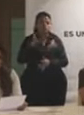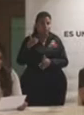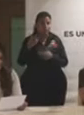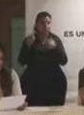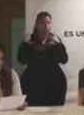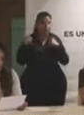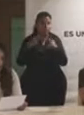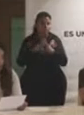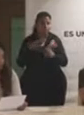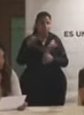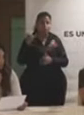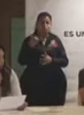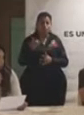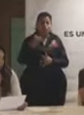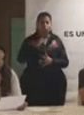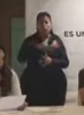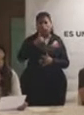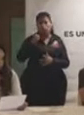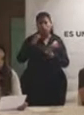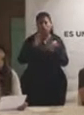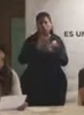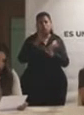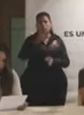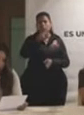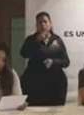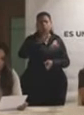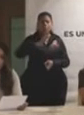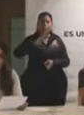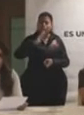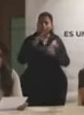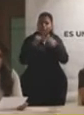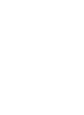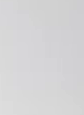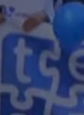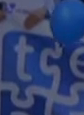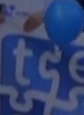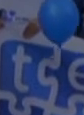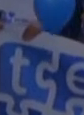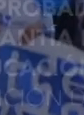autoridades, legisladores, así como madres y padres de familia.